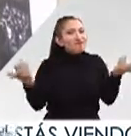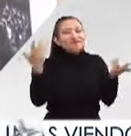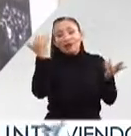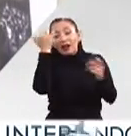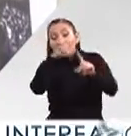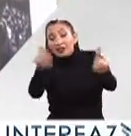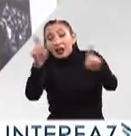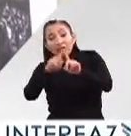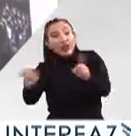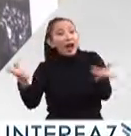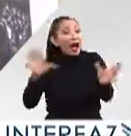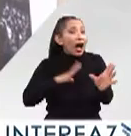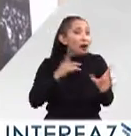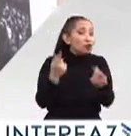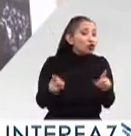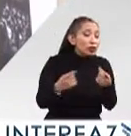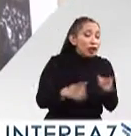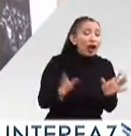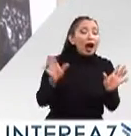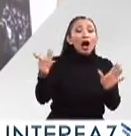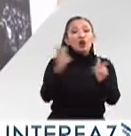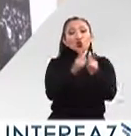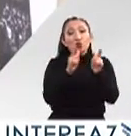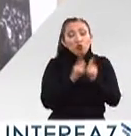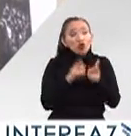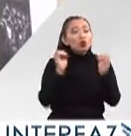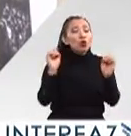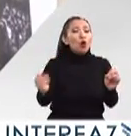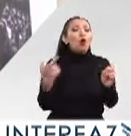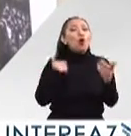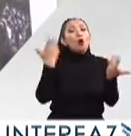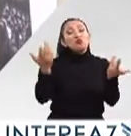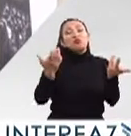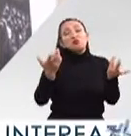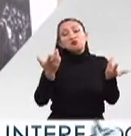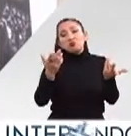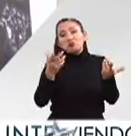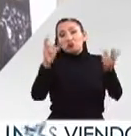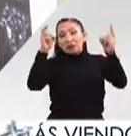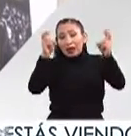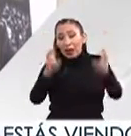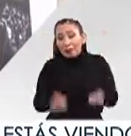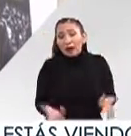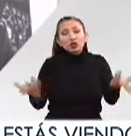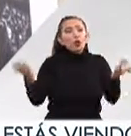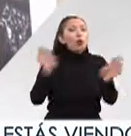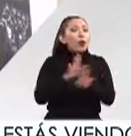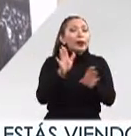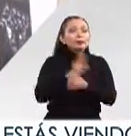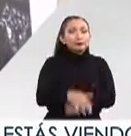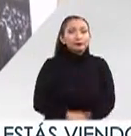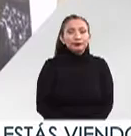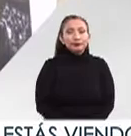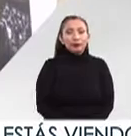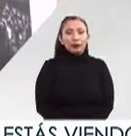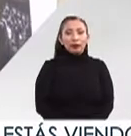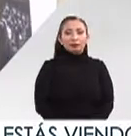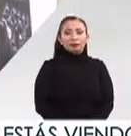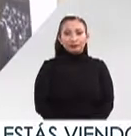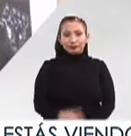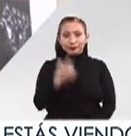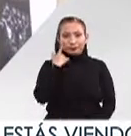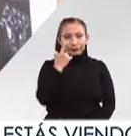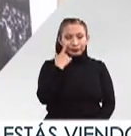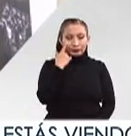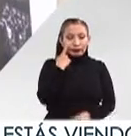concepto variado, amplio, donde van a estar distintos géneros o se va a ir centrando en algunos aspectos musicales? Pues